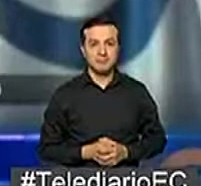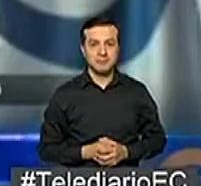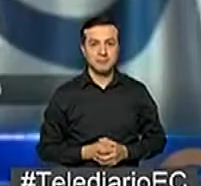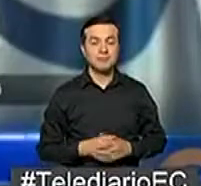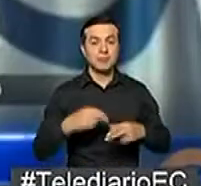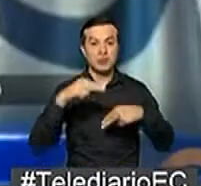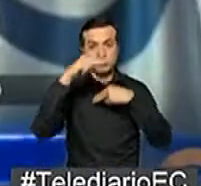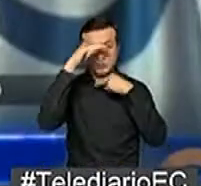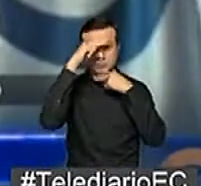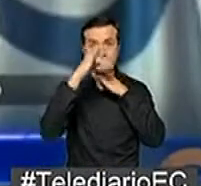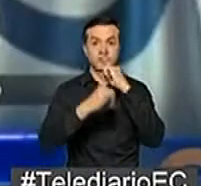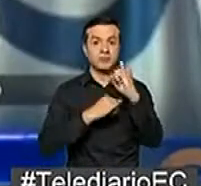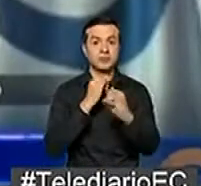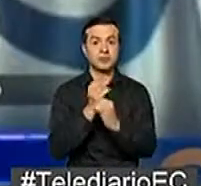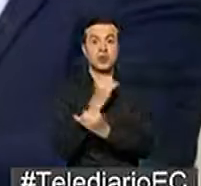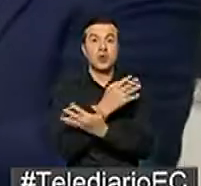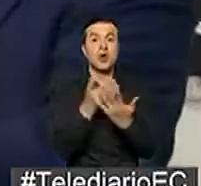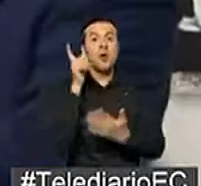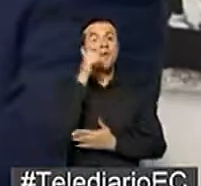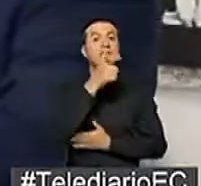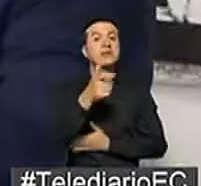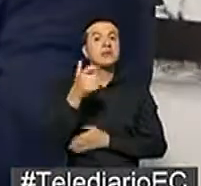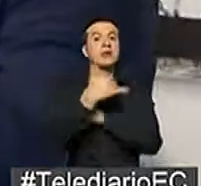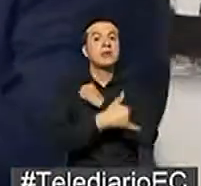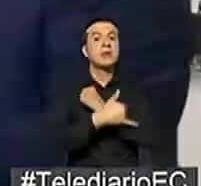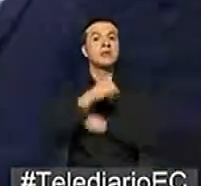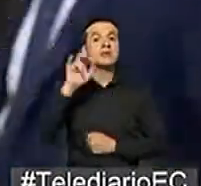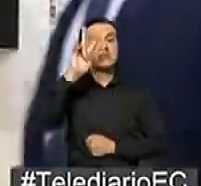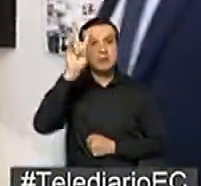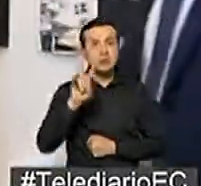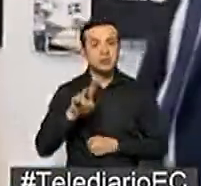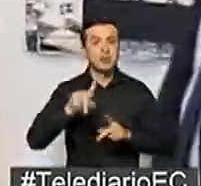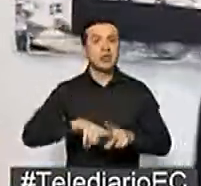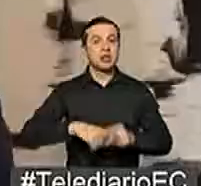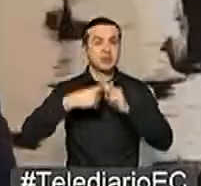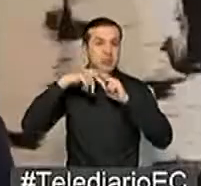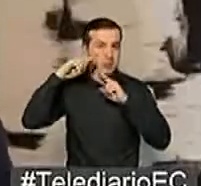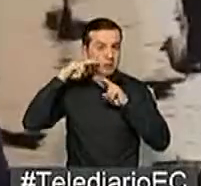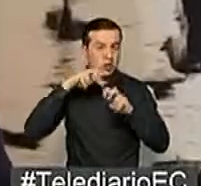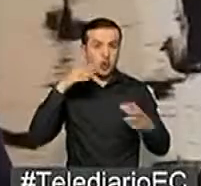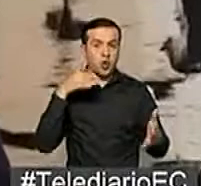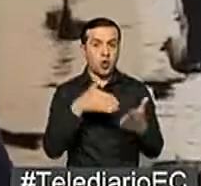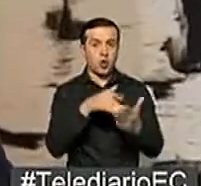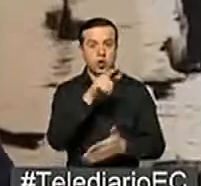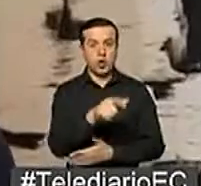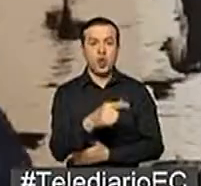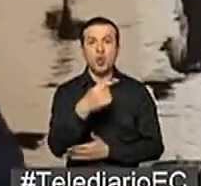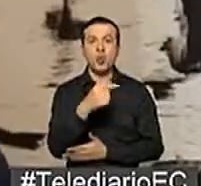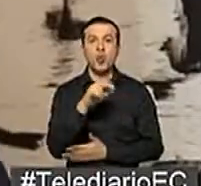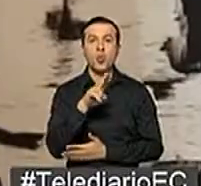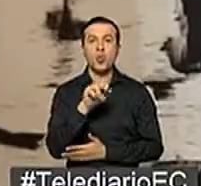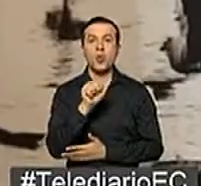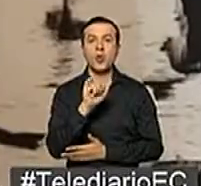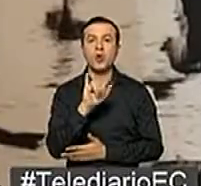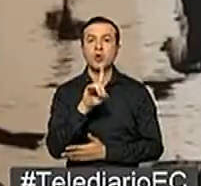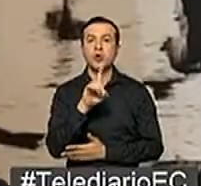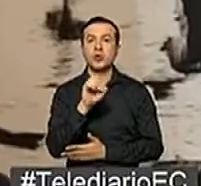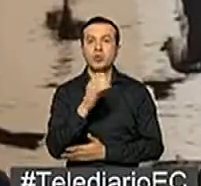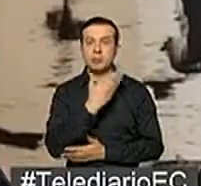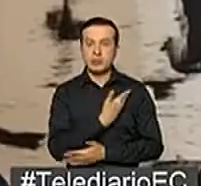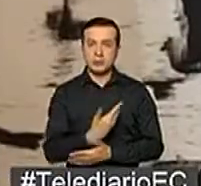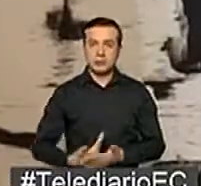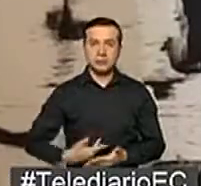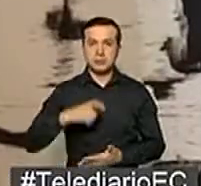En las noticias internacionales, la Fiscalía de Venezuela inicia investigación en contra de Juan Guaidó por solicitud del presidente Nicolás Maduro.